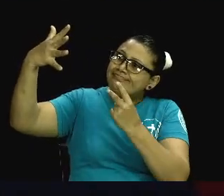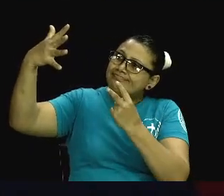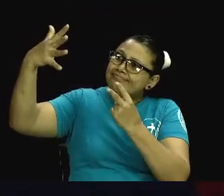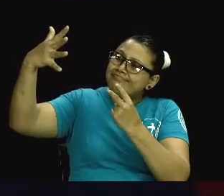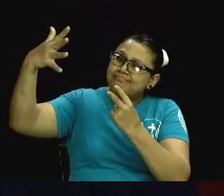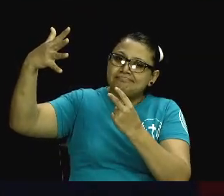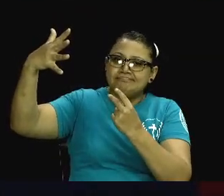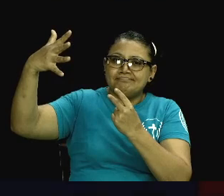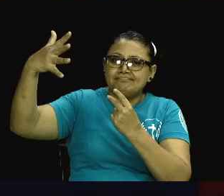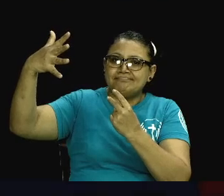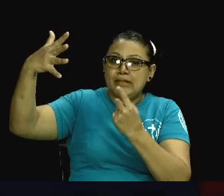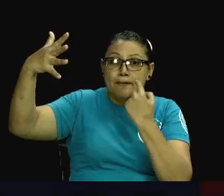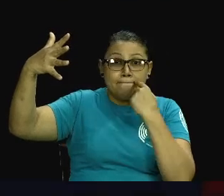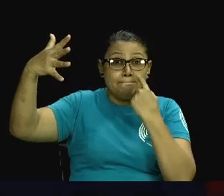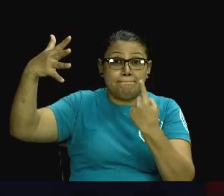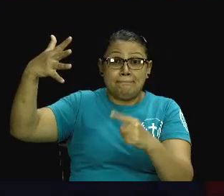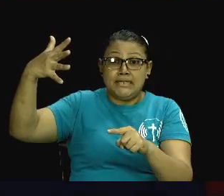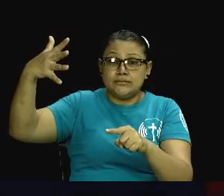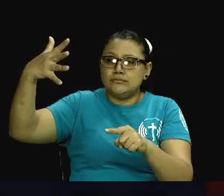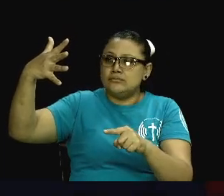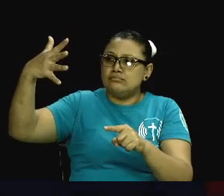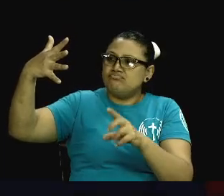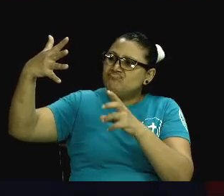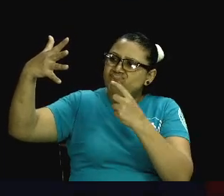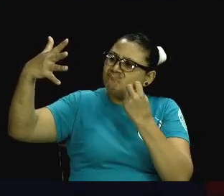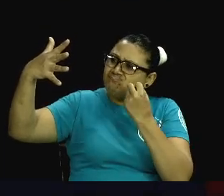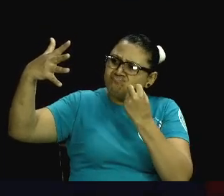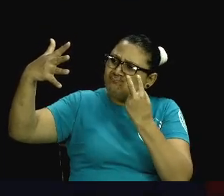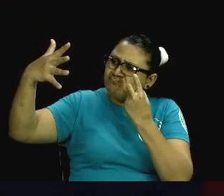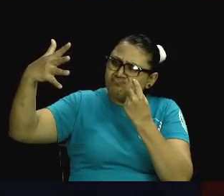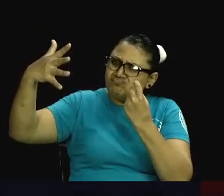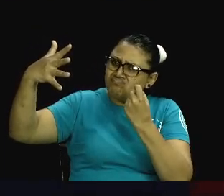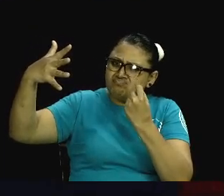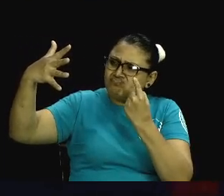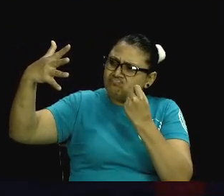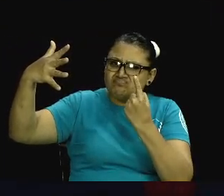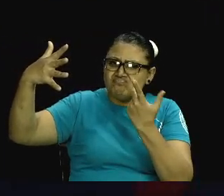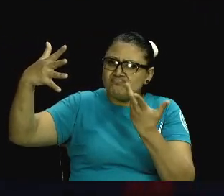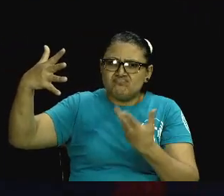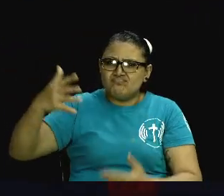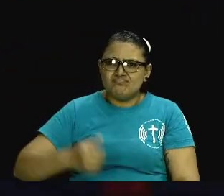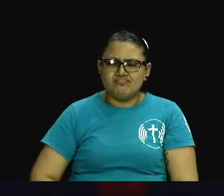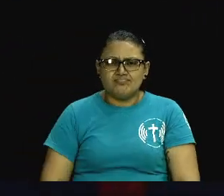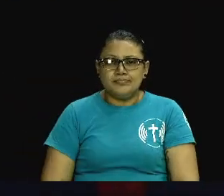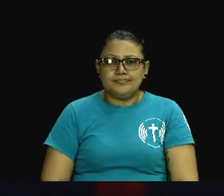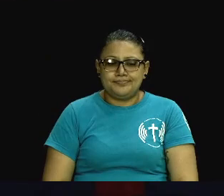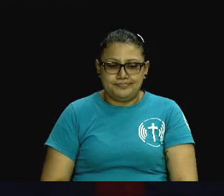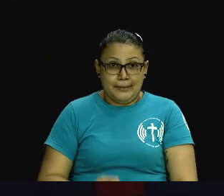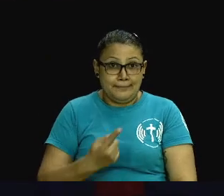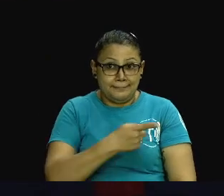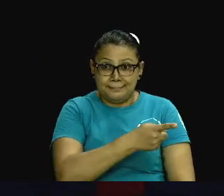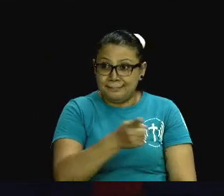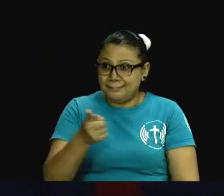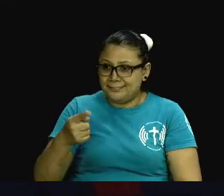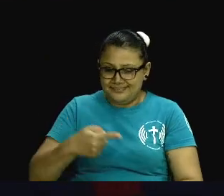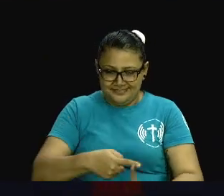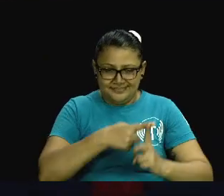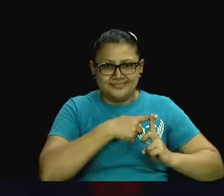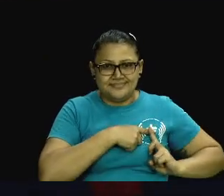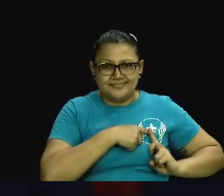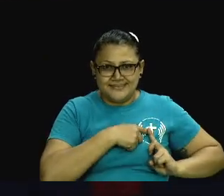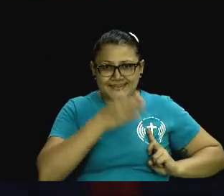oficio pero no percibió pero todo aquel que tiene a cristo en su corazón sabe que dios se